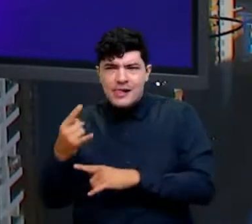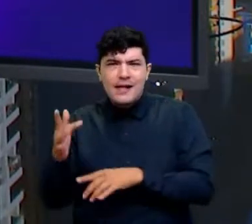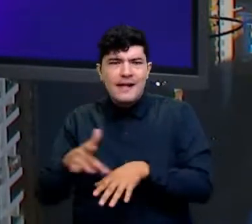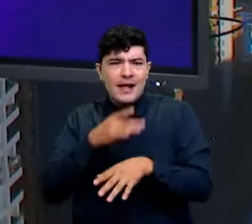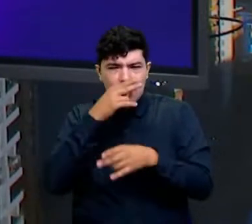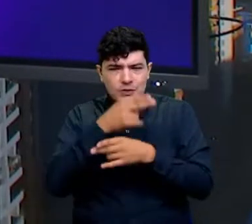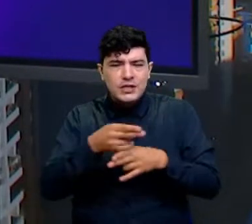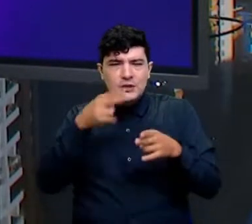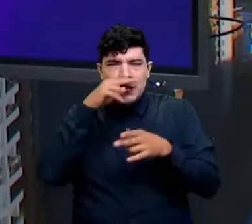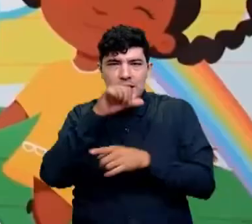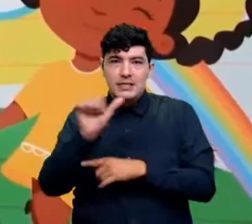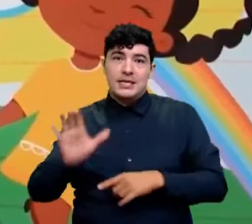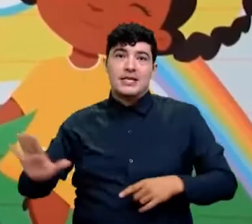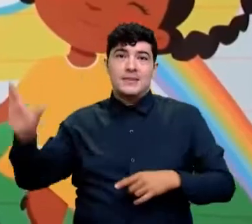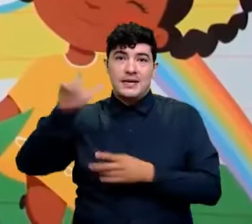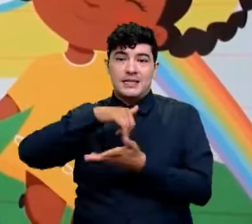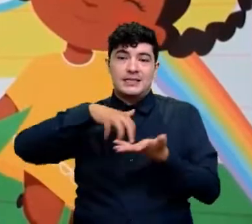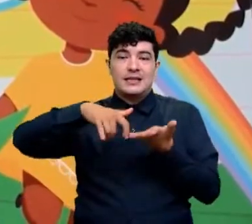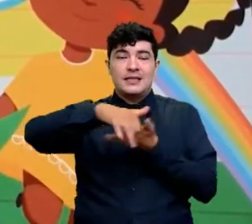del departamento.